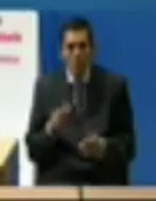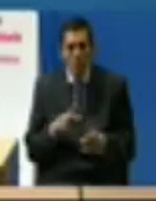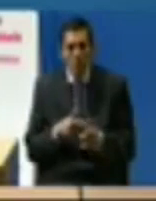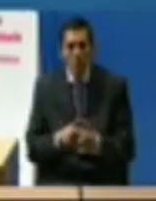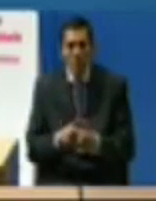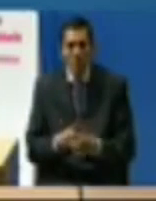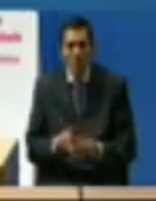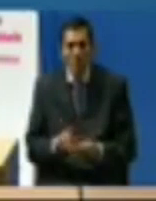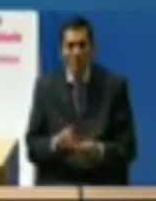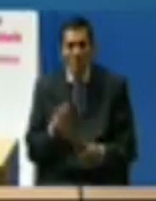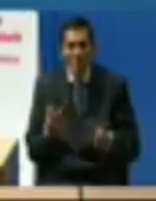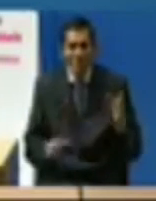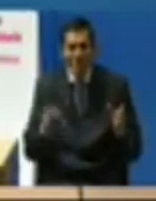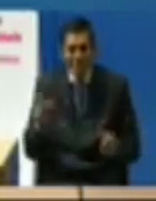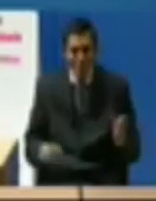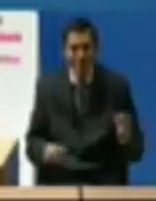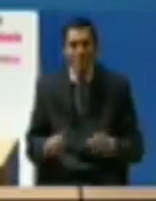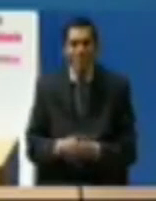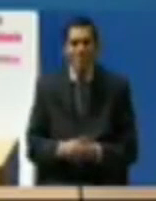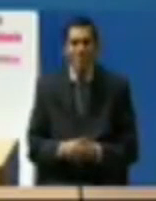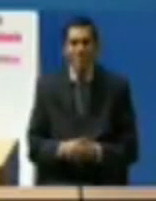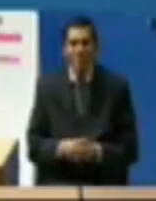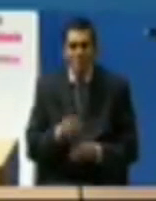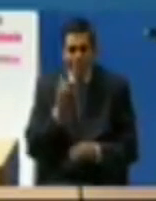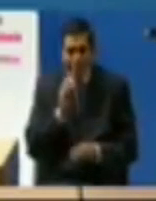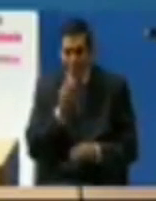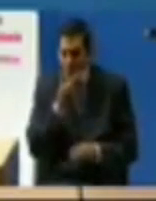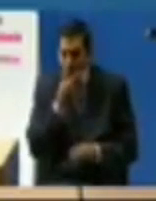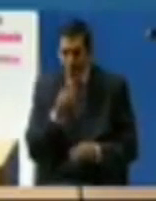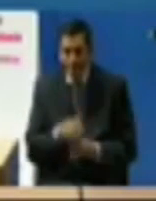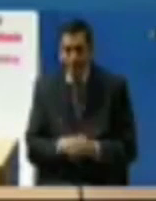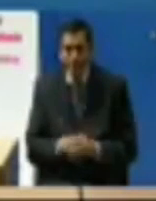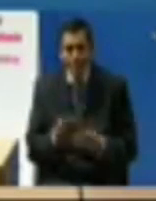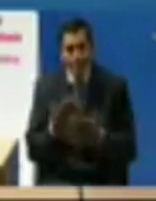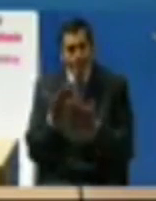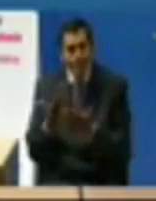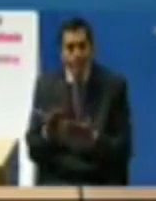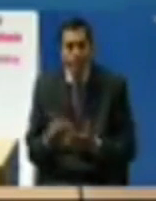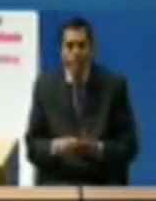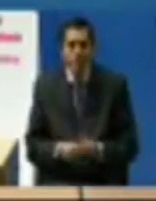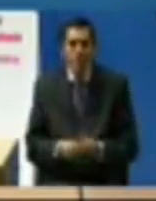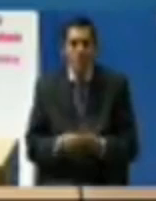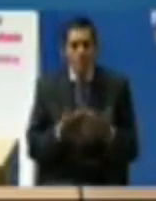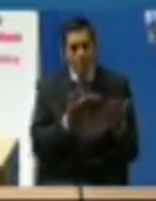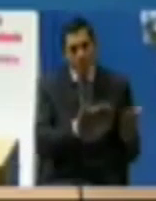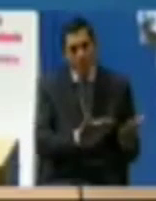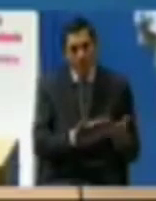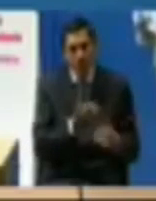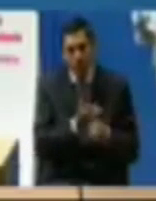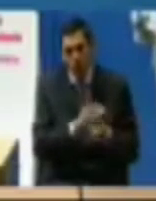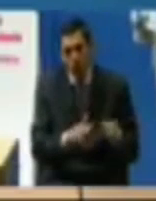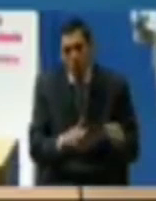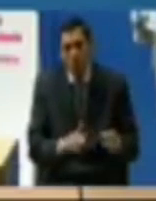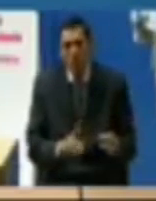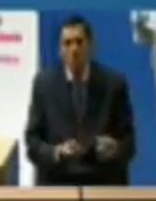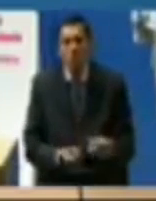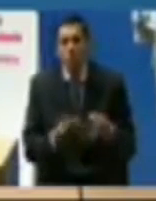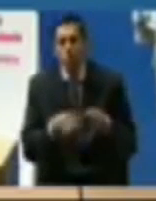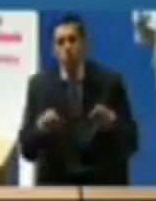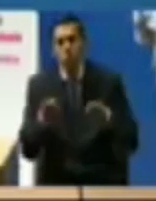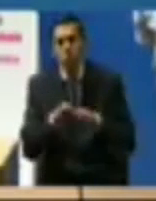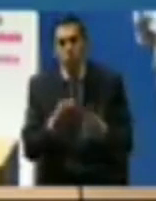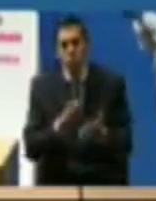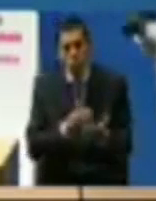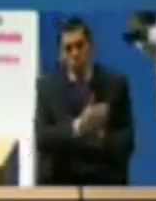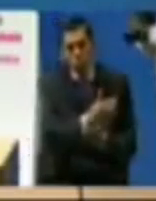Las estadísticas de género que pueden formularse a partir del banco de datos que se nos presenta son una importante línea estratégica a